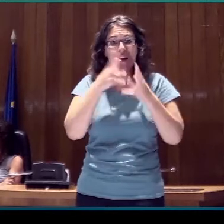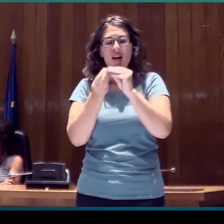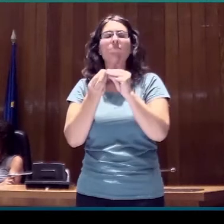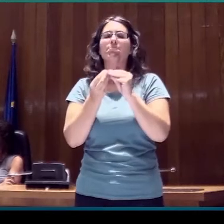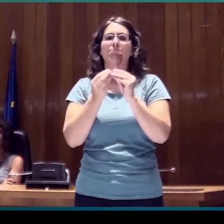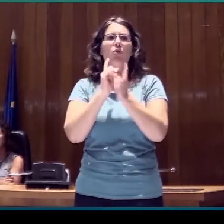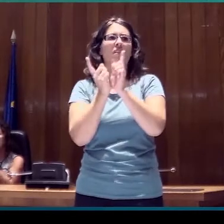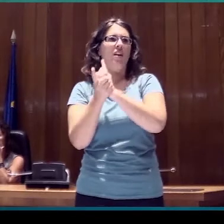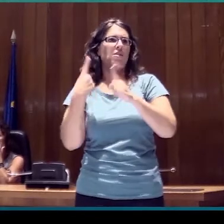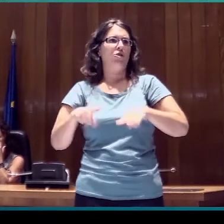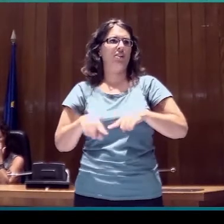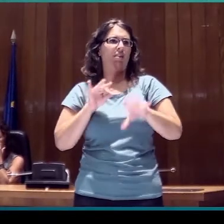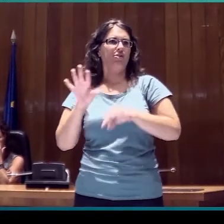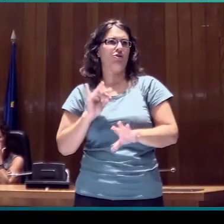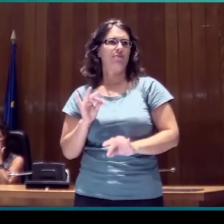ejemplo.